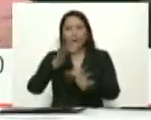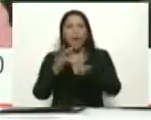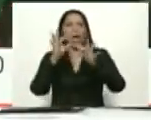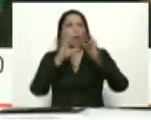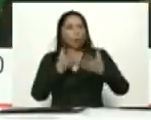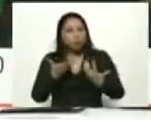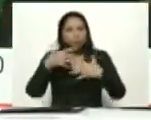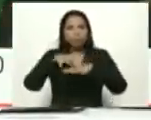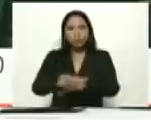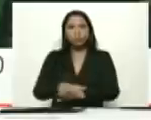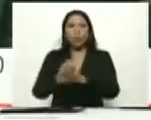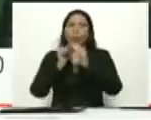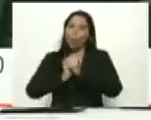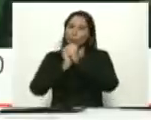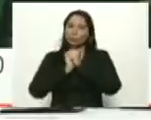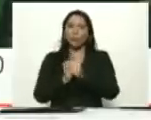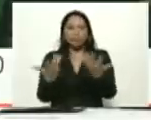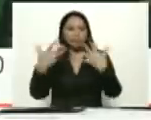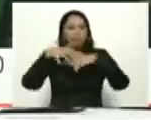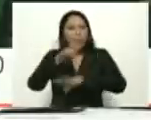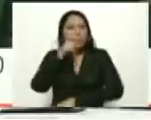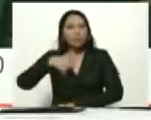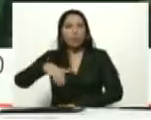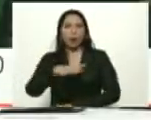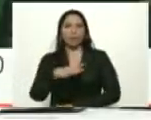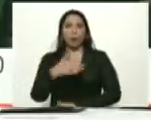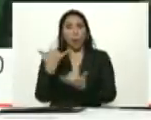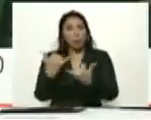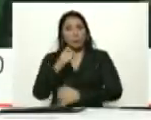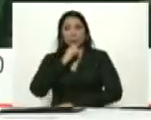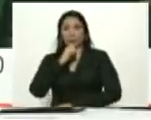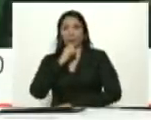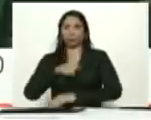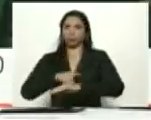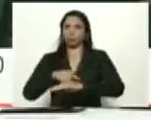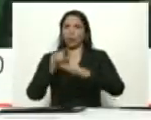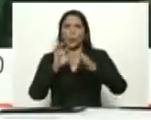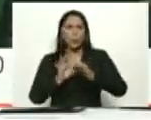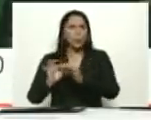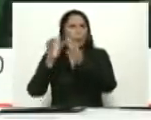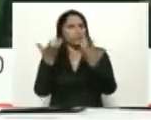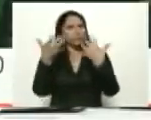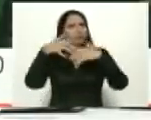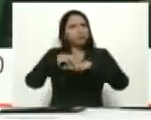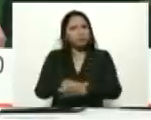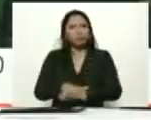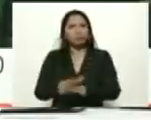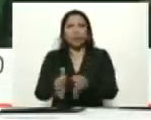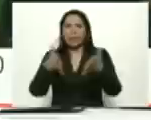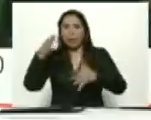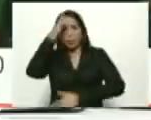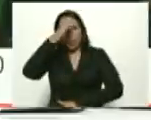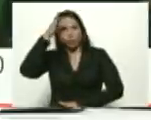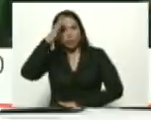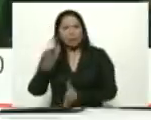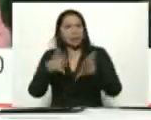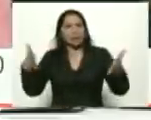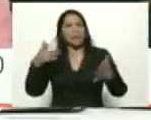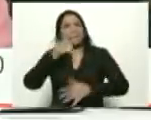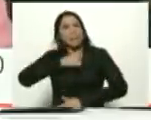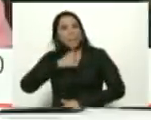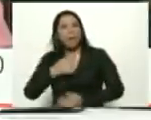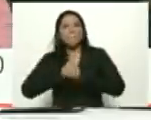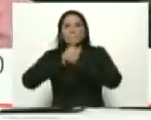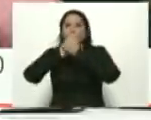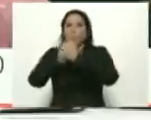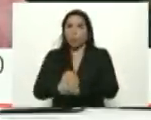en oración, hay que unir a todo el pueblo. Y en momentos de dificultades unirnos con una gran conciencia, una gran paciencia, un gran